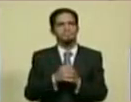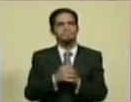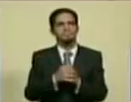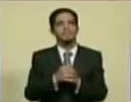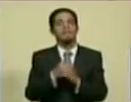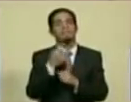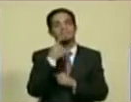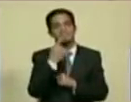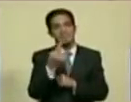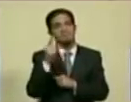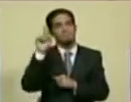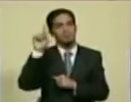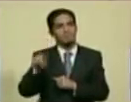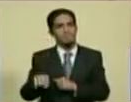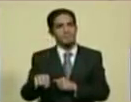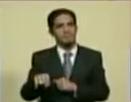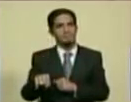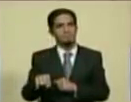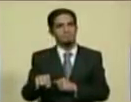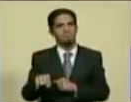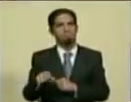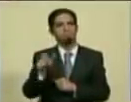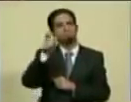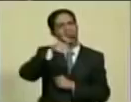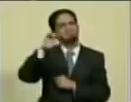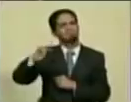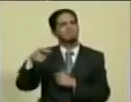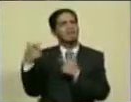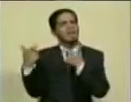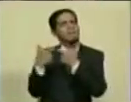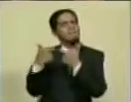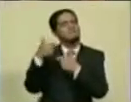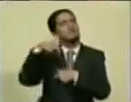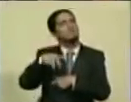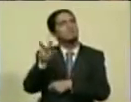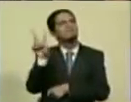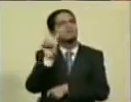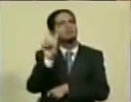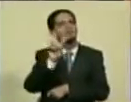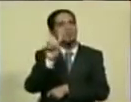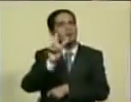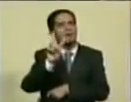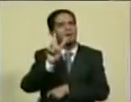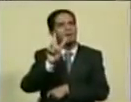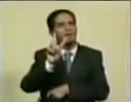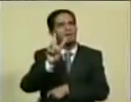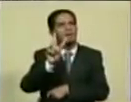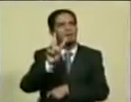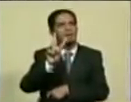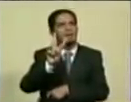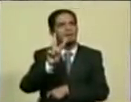decíamos que los enemigos de la patria y sobre todo